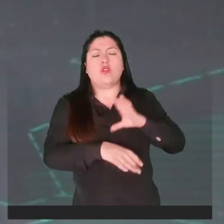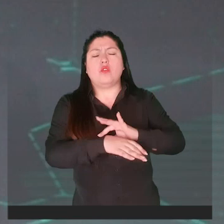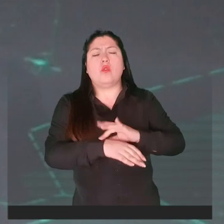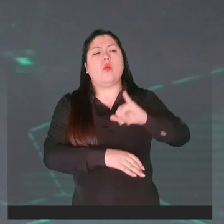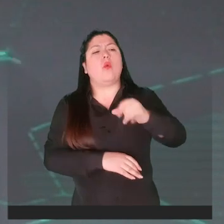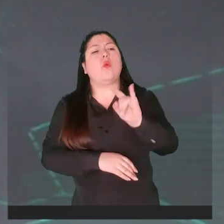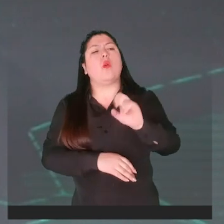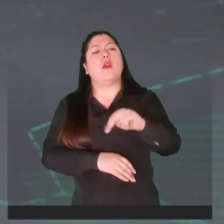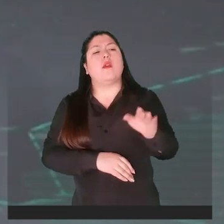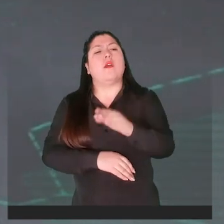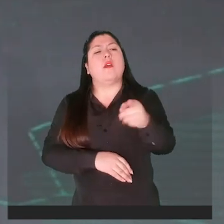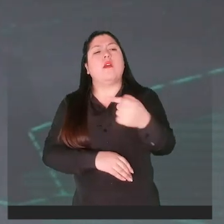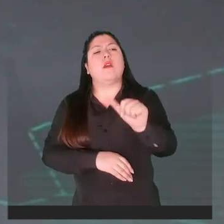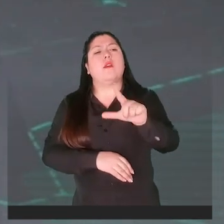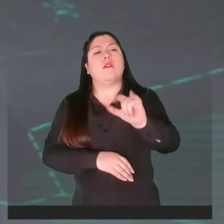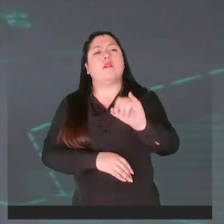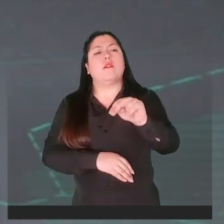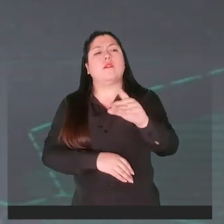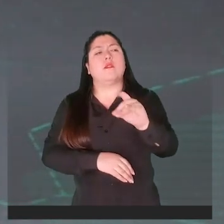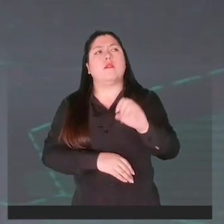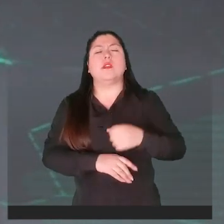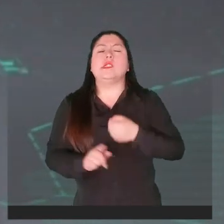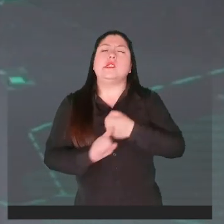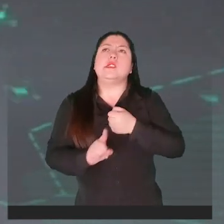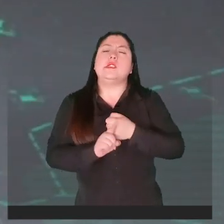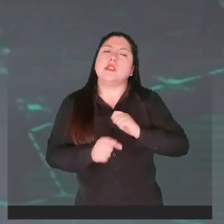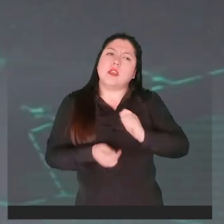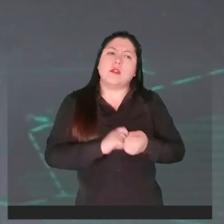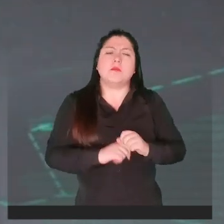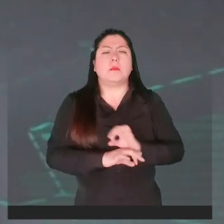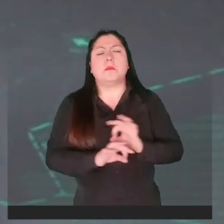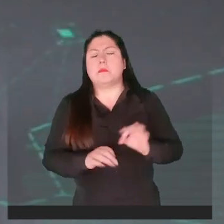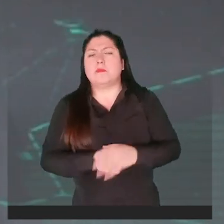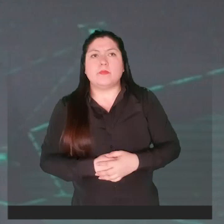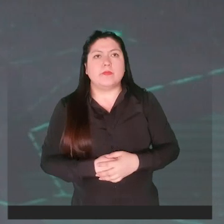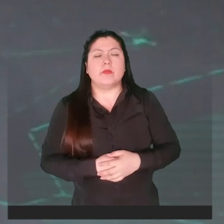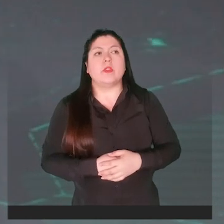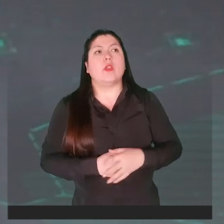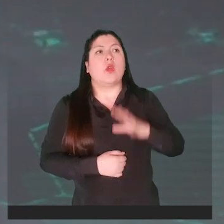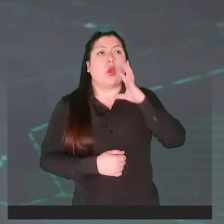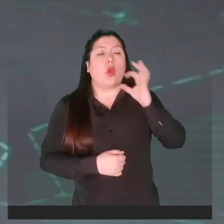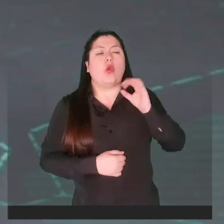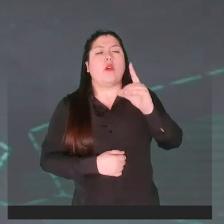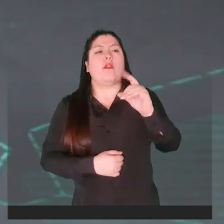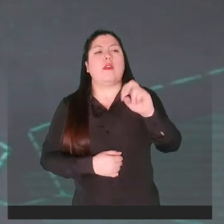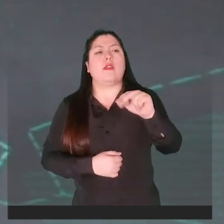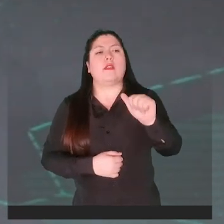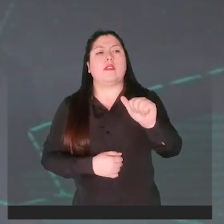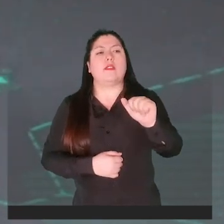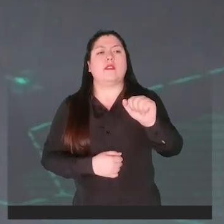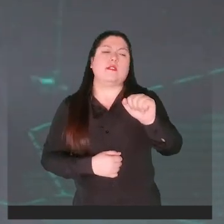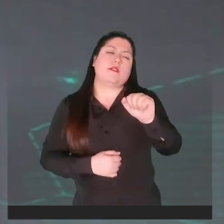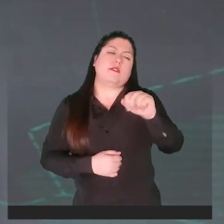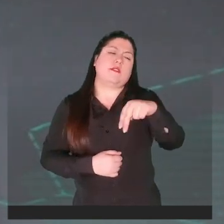el doctor Juan Carlos Galindo, abogar por dar esa reforma. Recuerdo escuchar a expertos como Daniel Sobato,